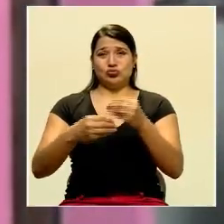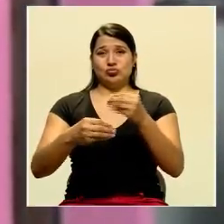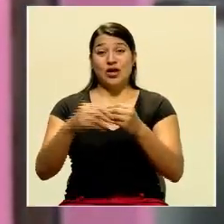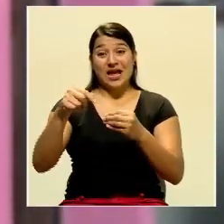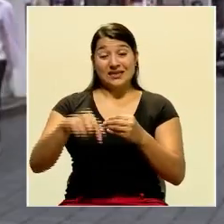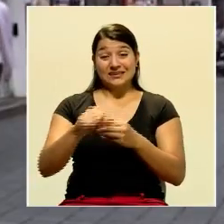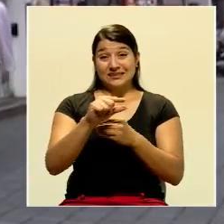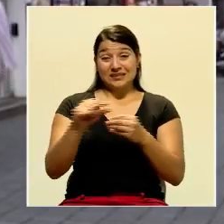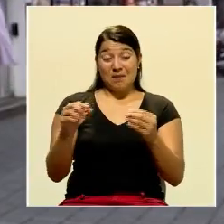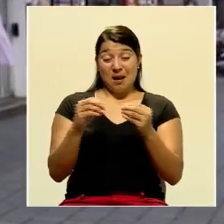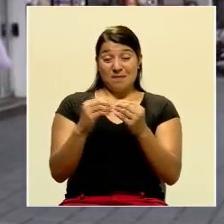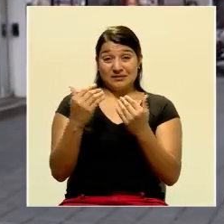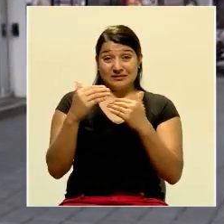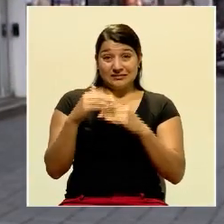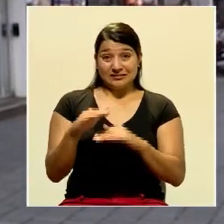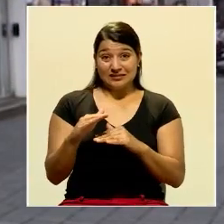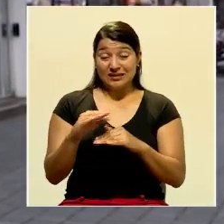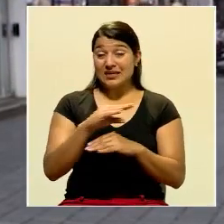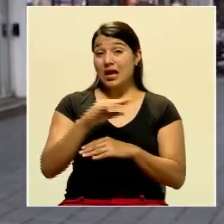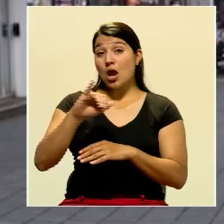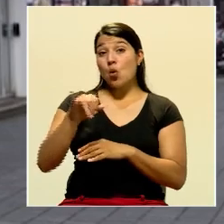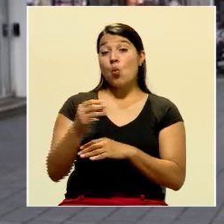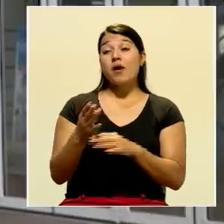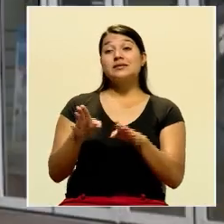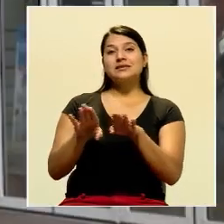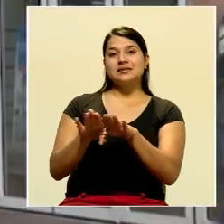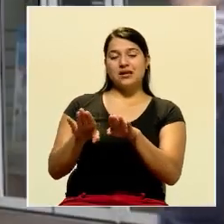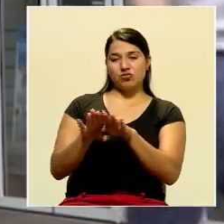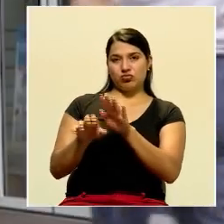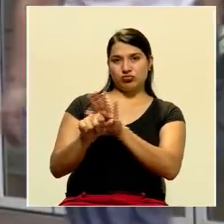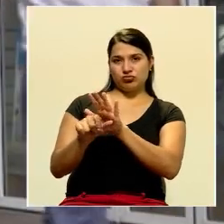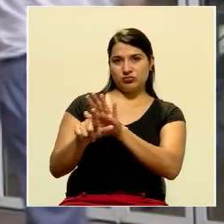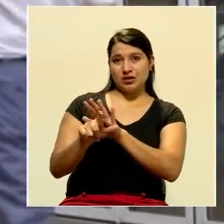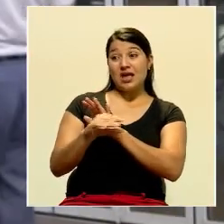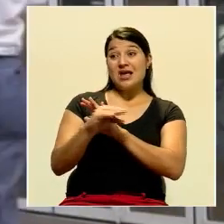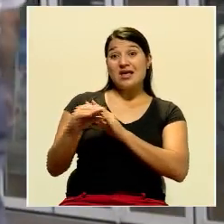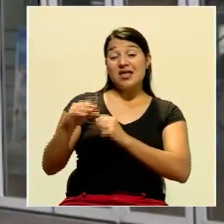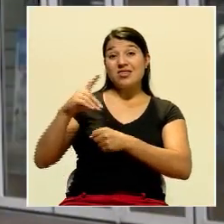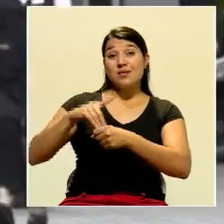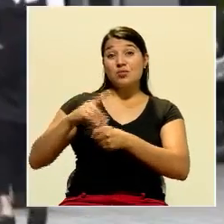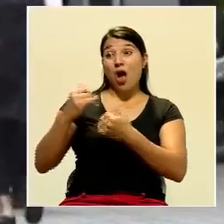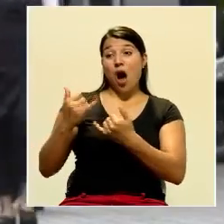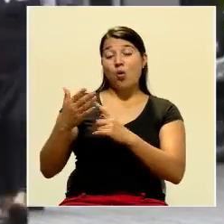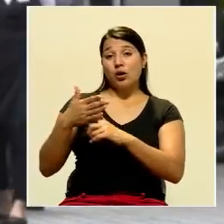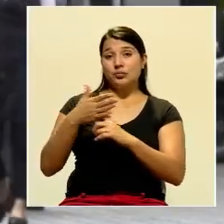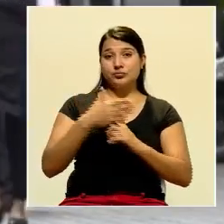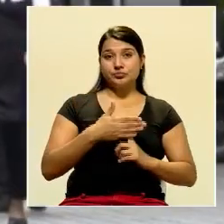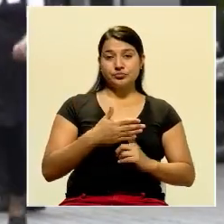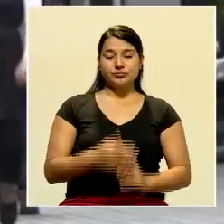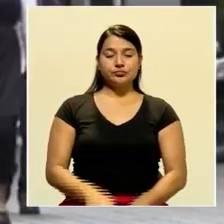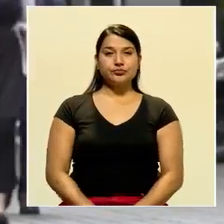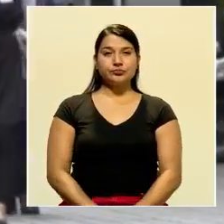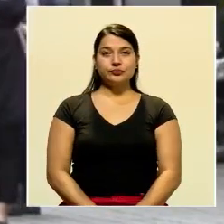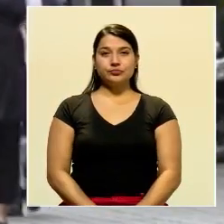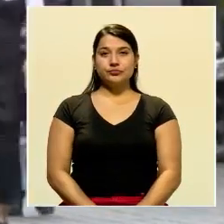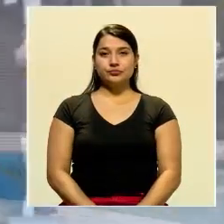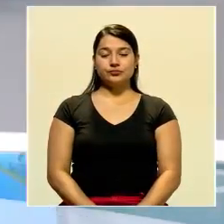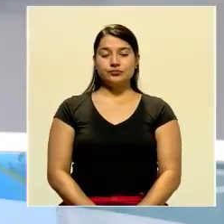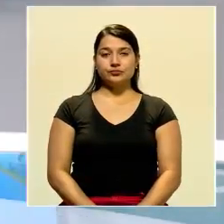medidas de restricción, debió cerrar el jueves las puertas de su parlamento y un grupo de diputados está en cuarentena.